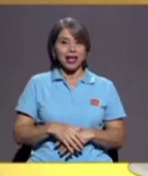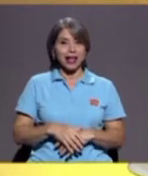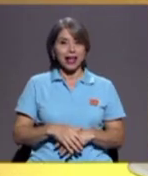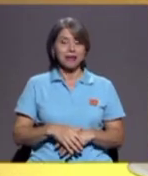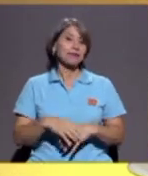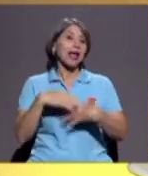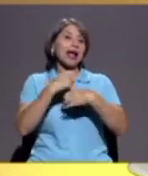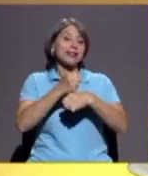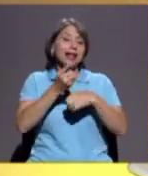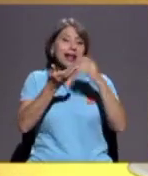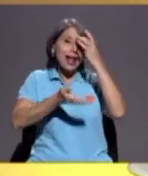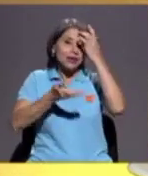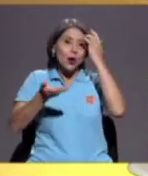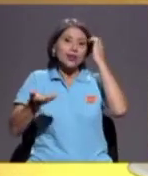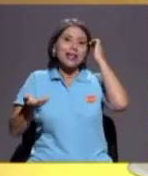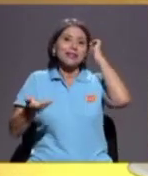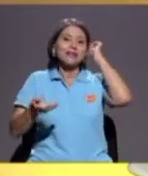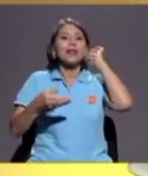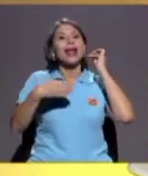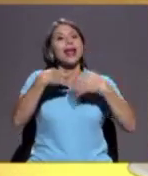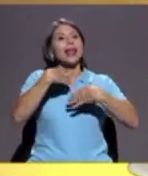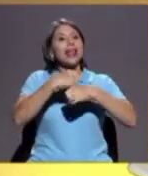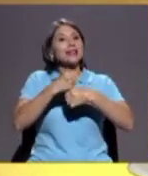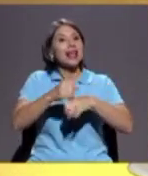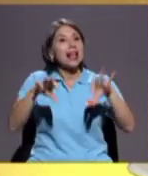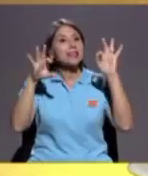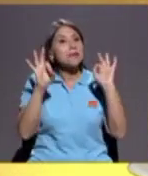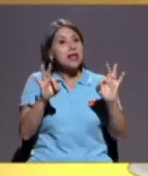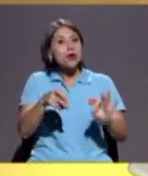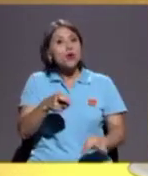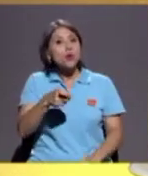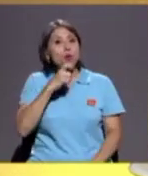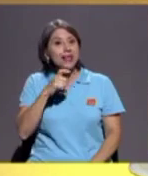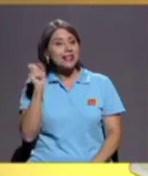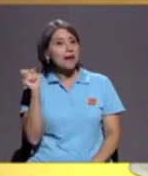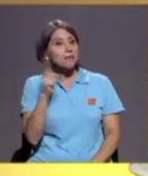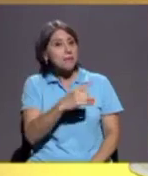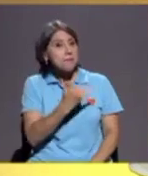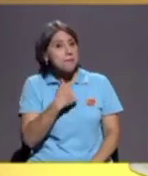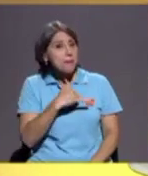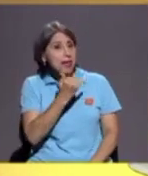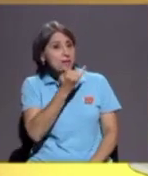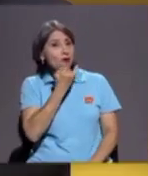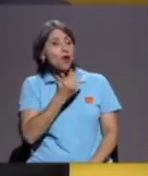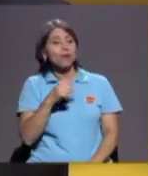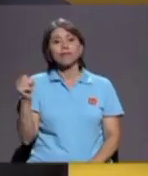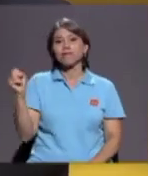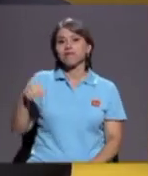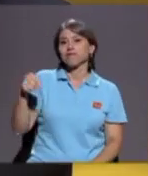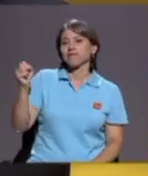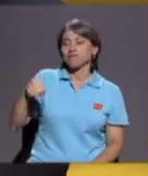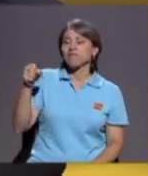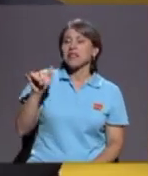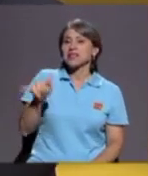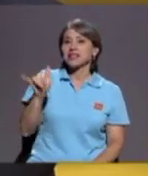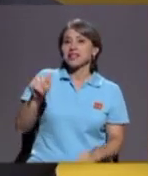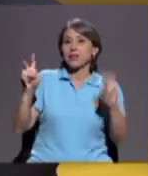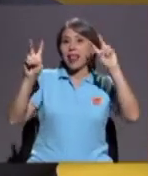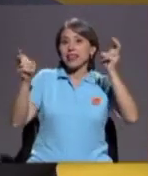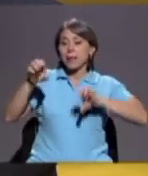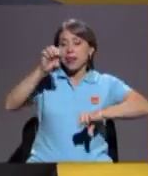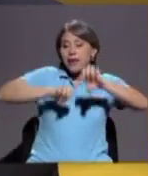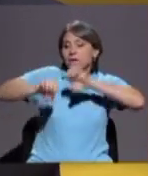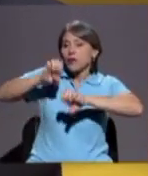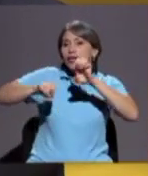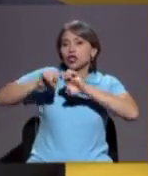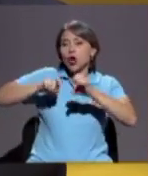hacer las cosas y hacerlas bien como que cuesta. ¿Me equivoco, don Miguel? Sí, efectivamente, así es, ¿verdad? Sí, el tema de la evaluación de proyectos